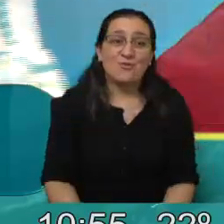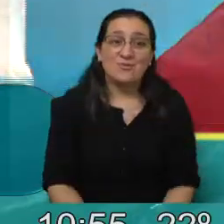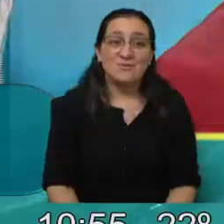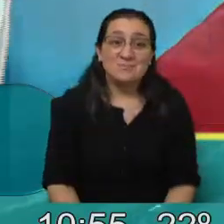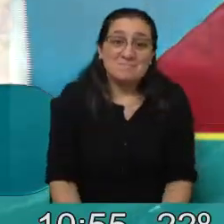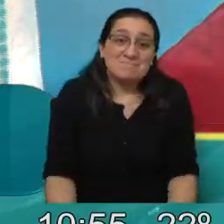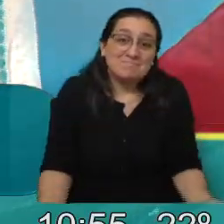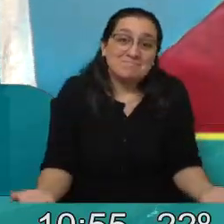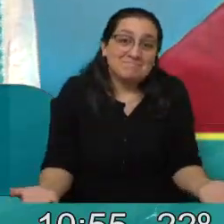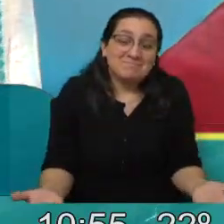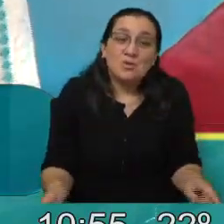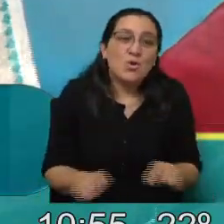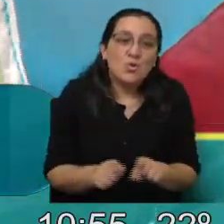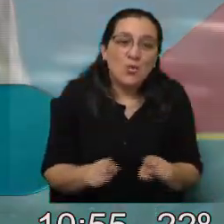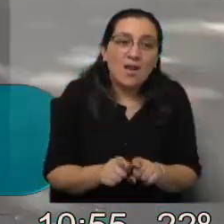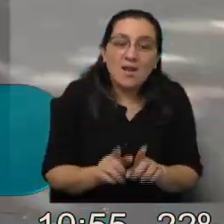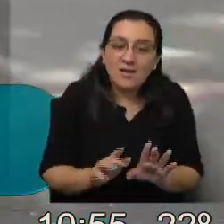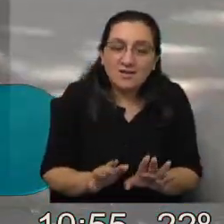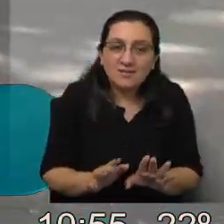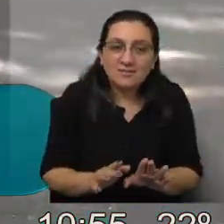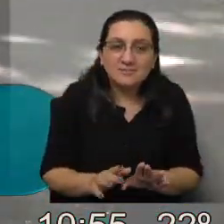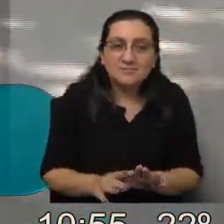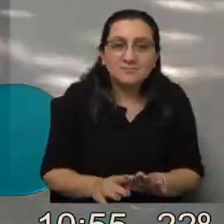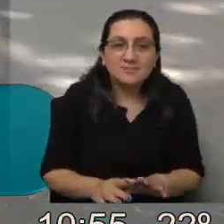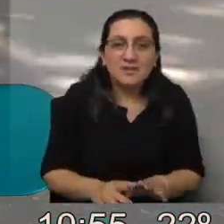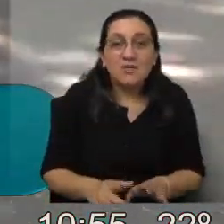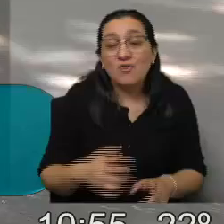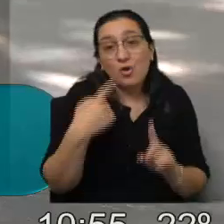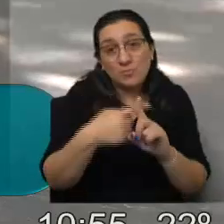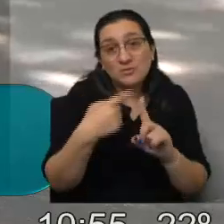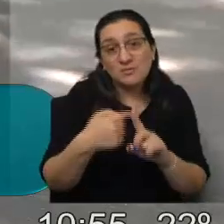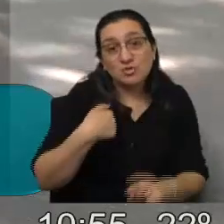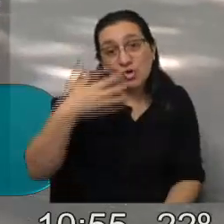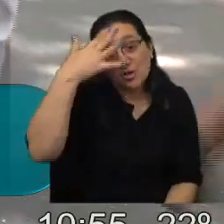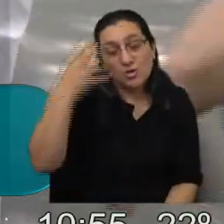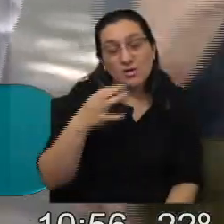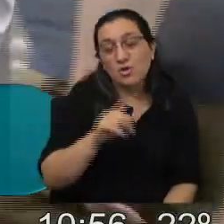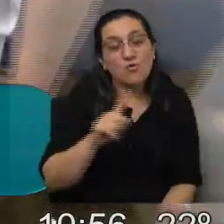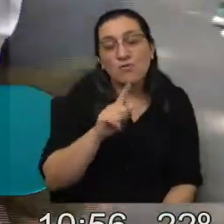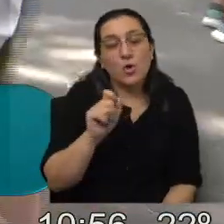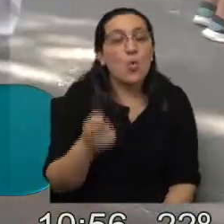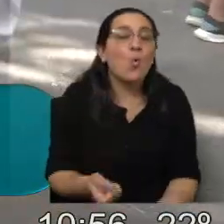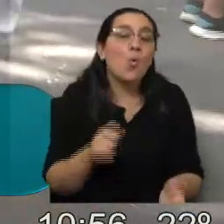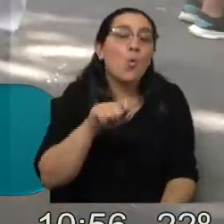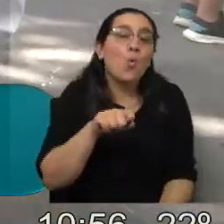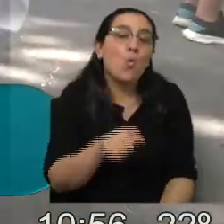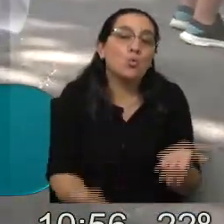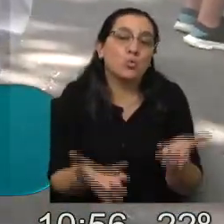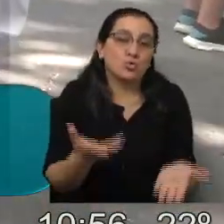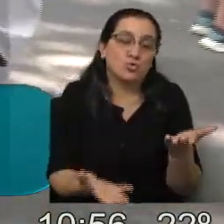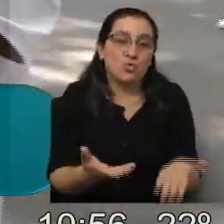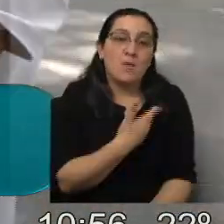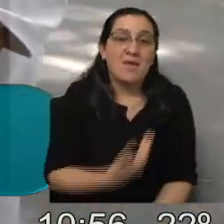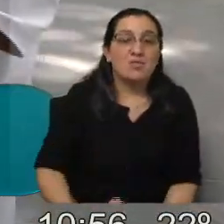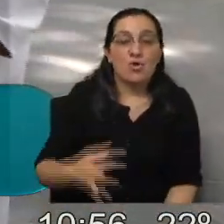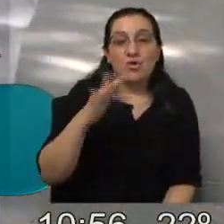Claro. Pero de todas formas, un mensaje de optimismo porque creo que ha sido una injusticia. Y bueno, hoy